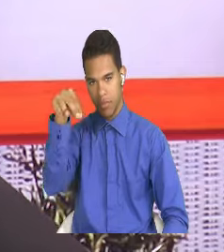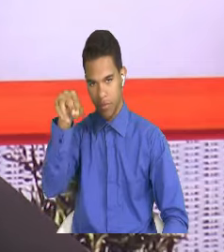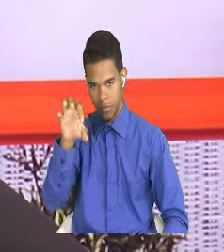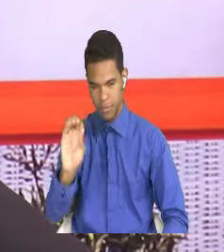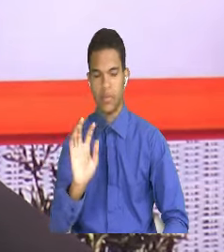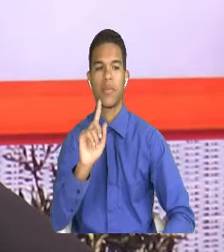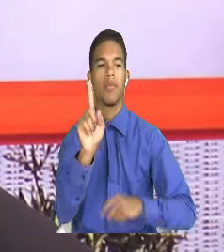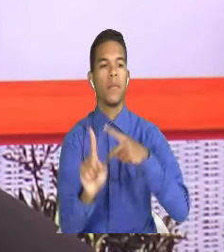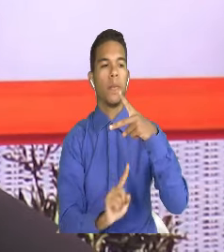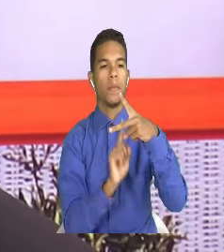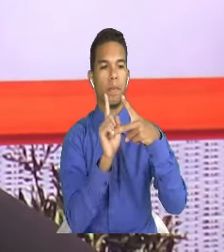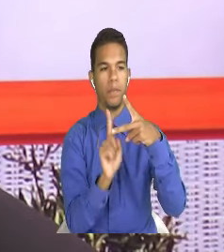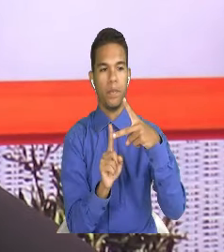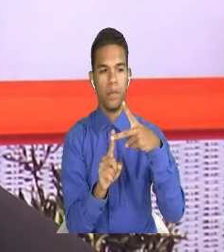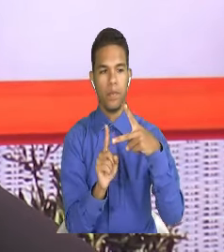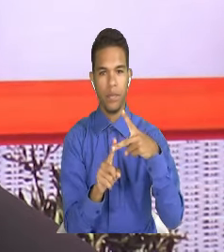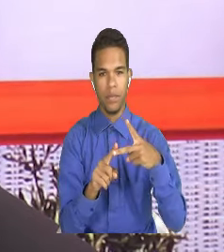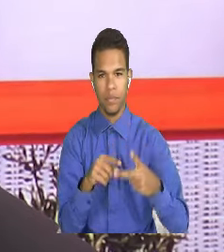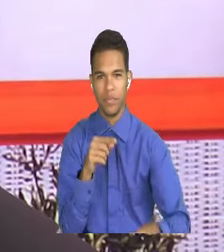Bueno, la siguiente es una adivinanza.